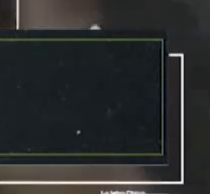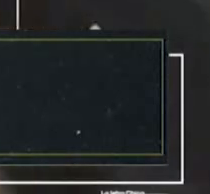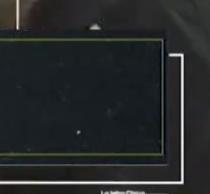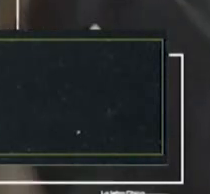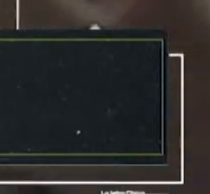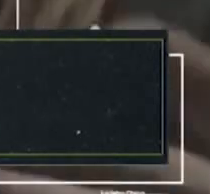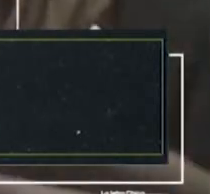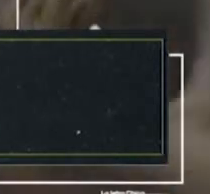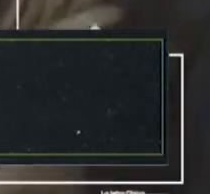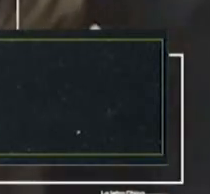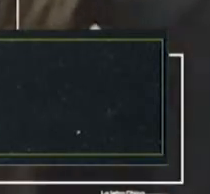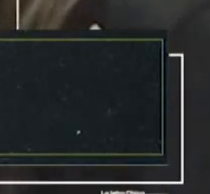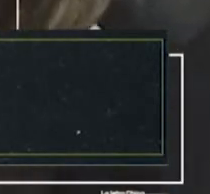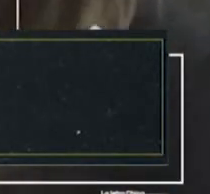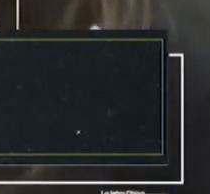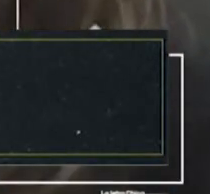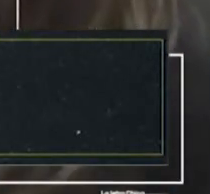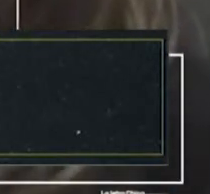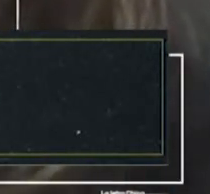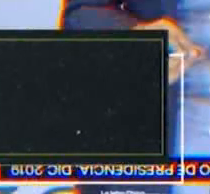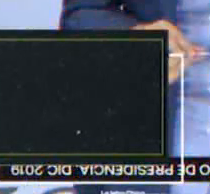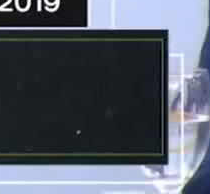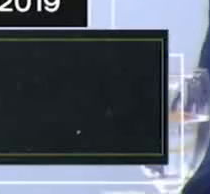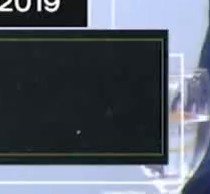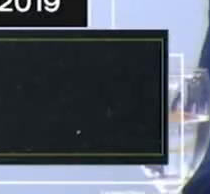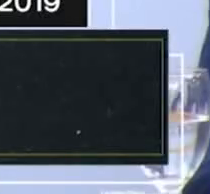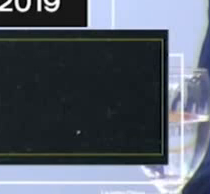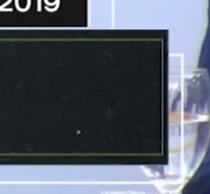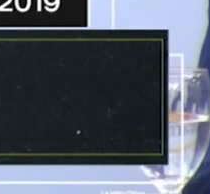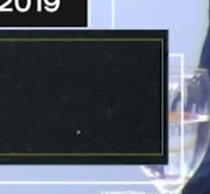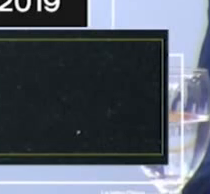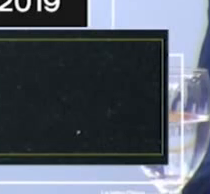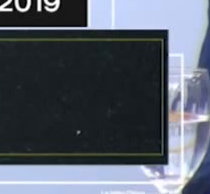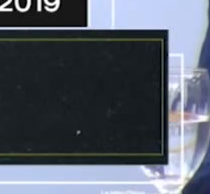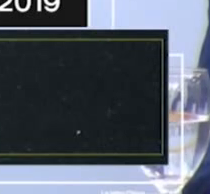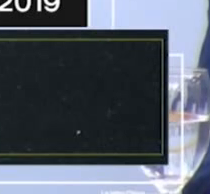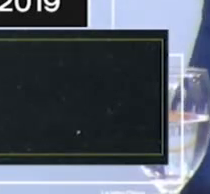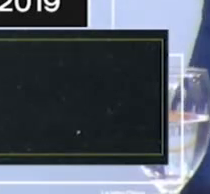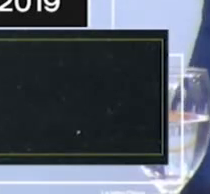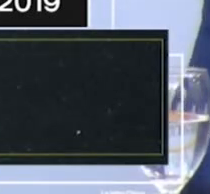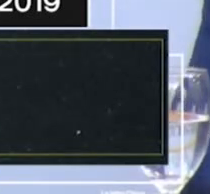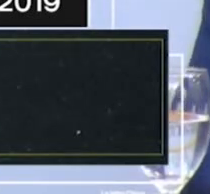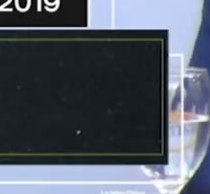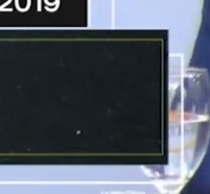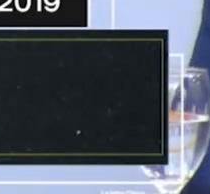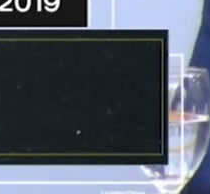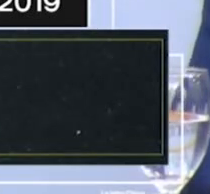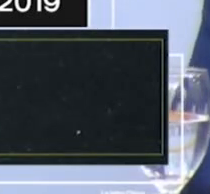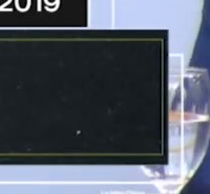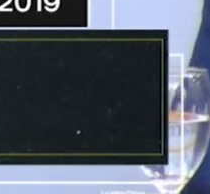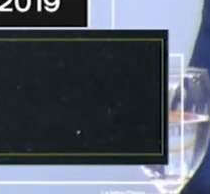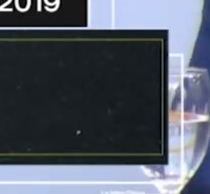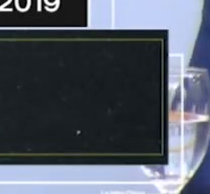van presas personas que no son las que tienen que caer. Esta política de Estado da resultado. Del 2014